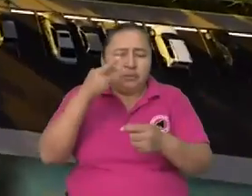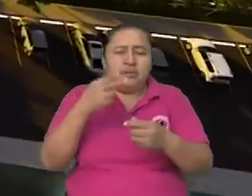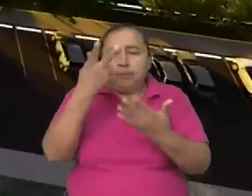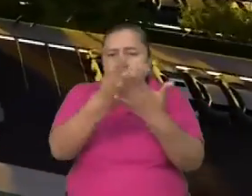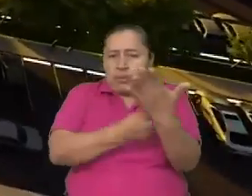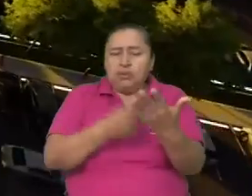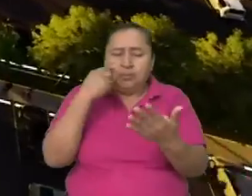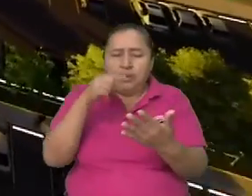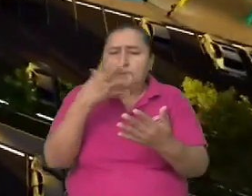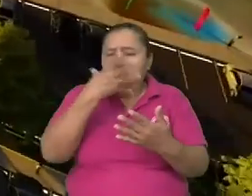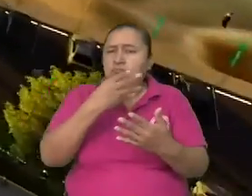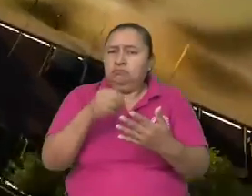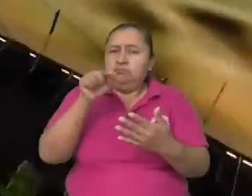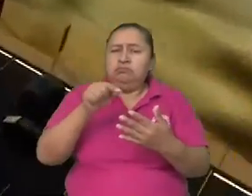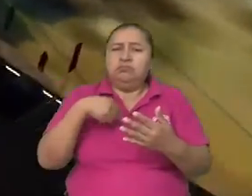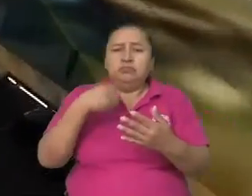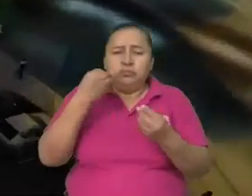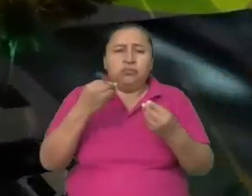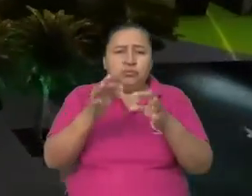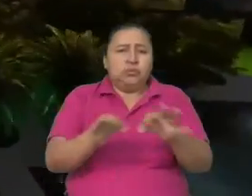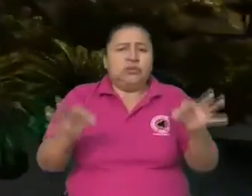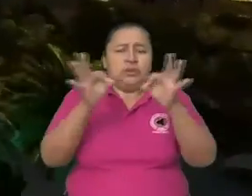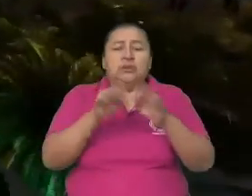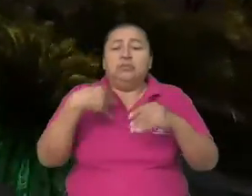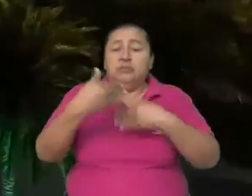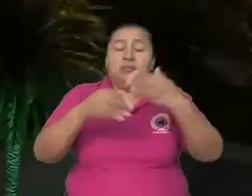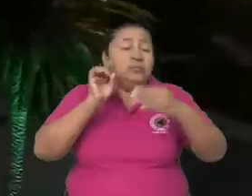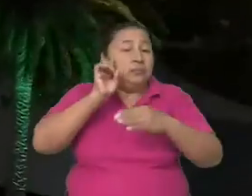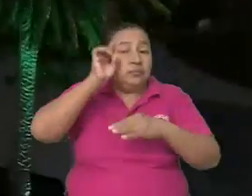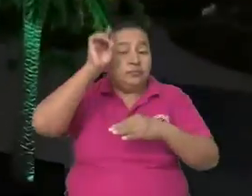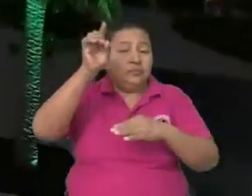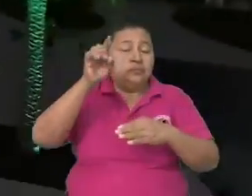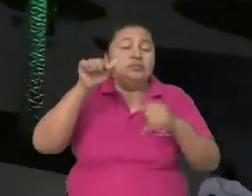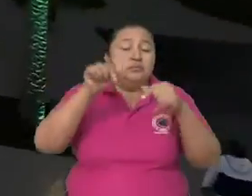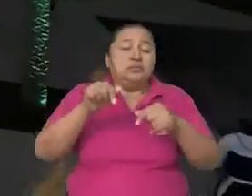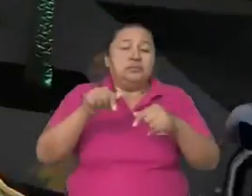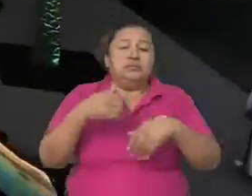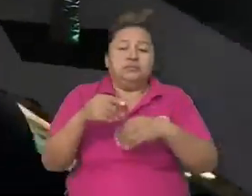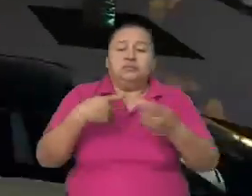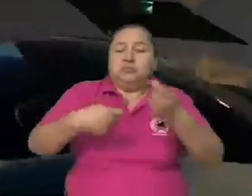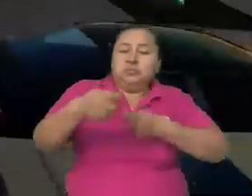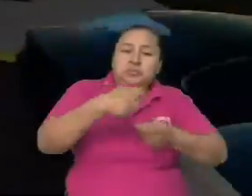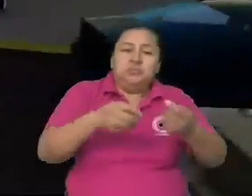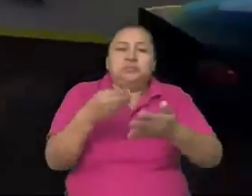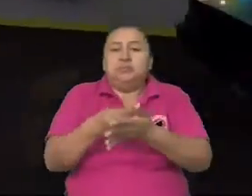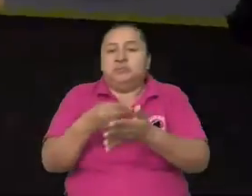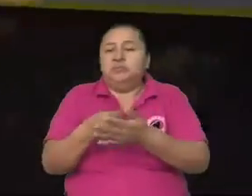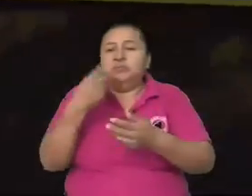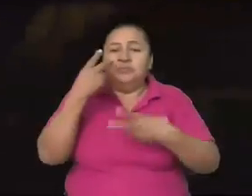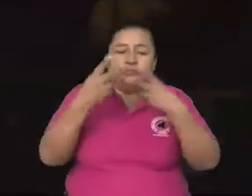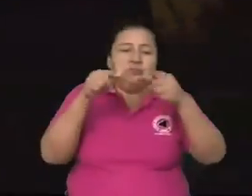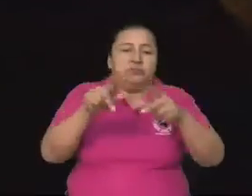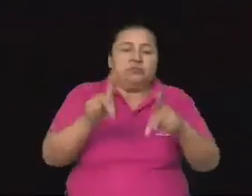proyecto que va a ser de mucha importancia para el desarrollo del comercio, la visita